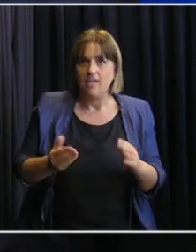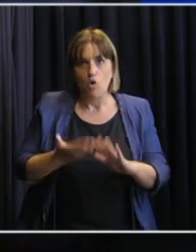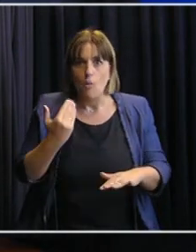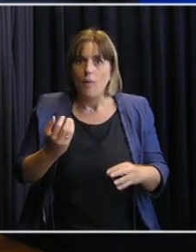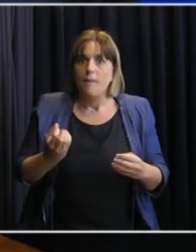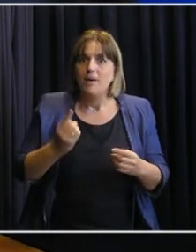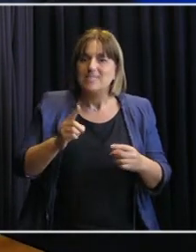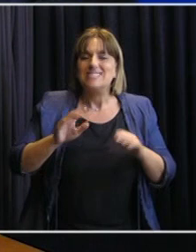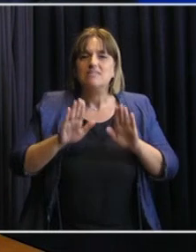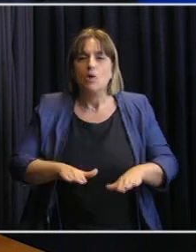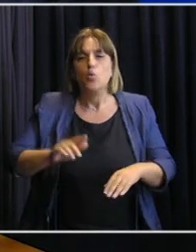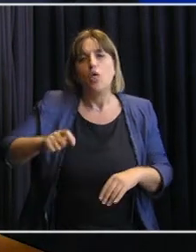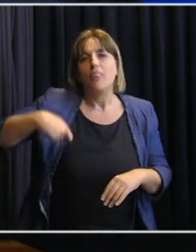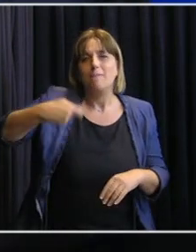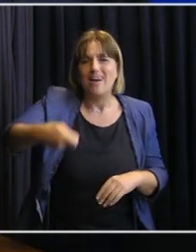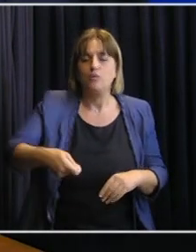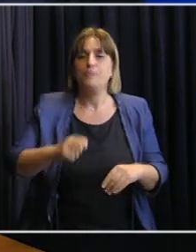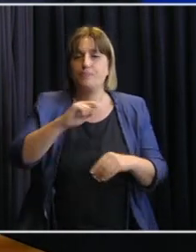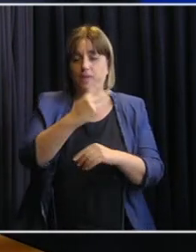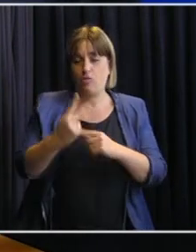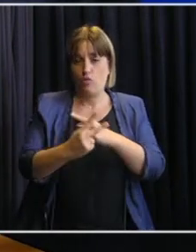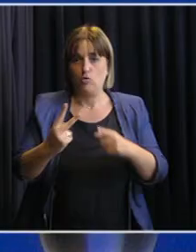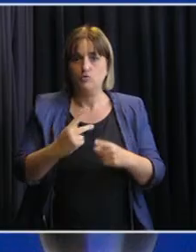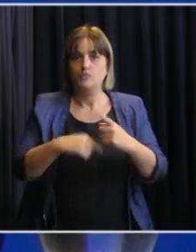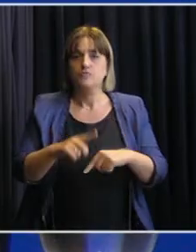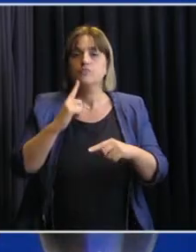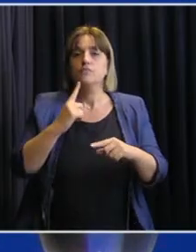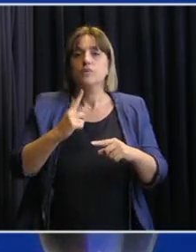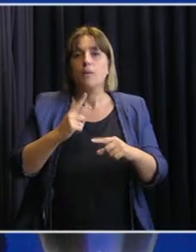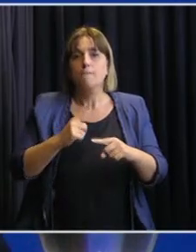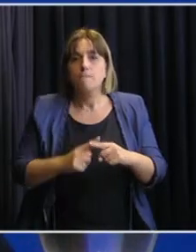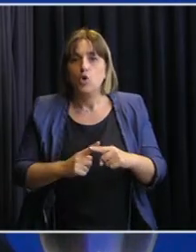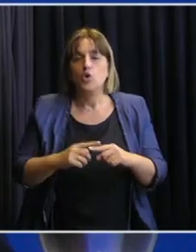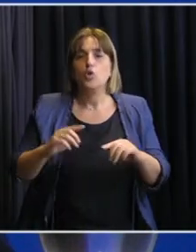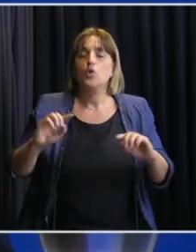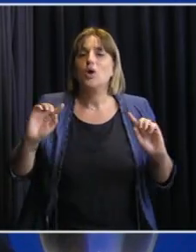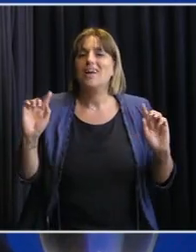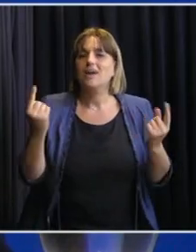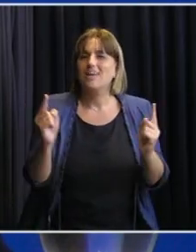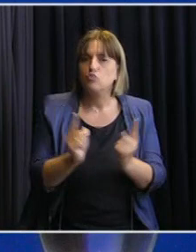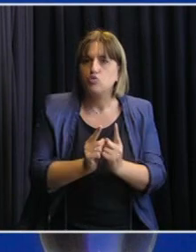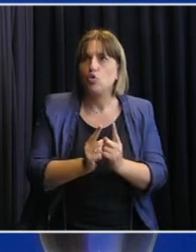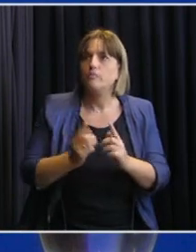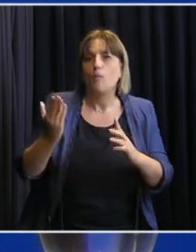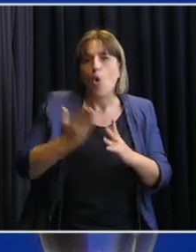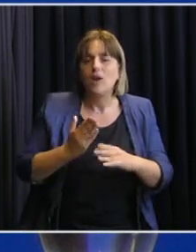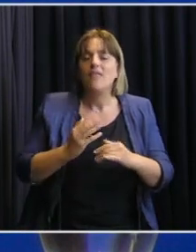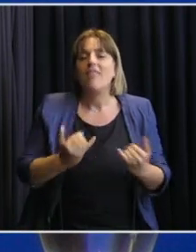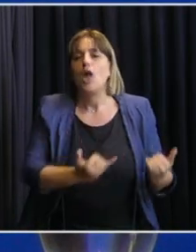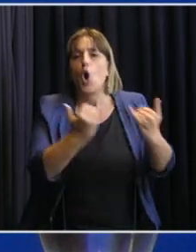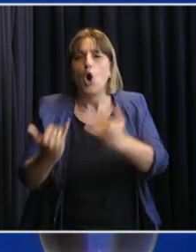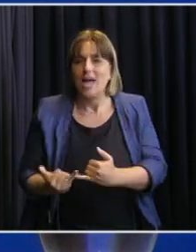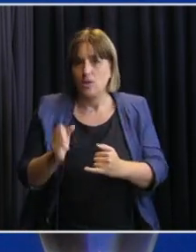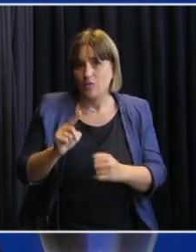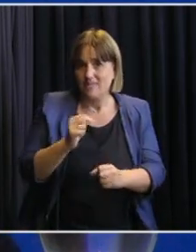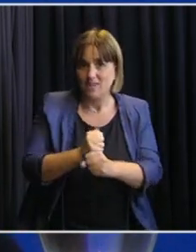de paro para dos producciones por horario y por fin de horario y todo el periodo de tiempo